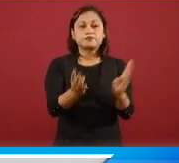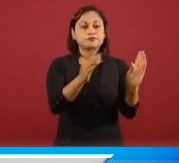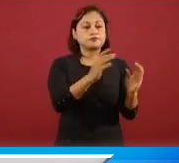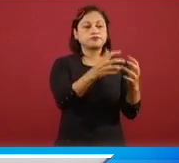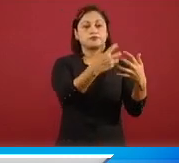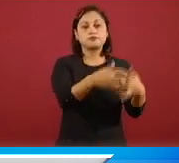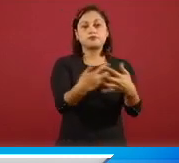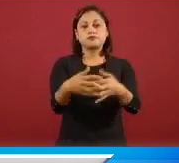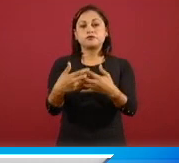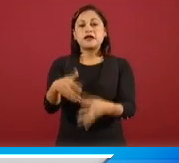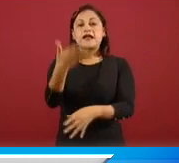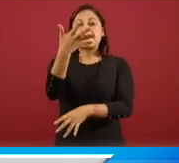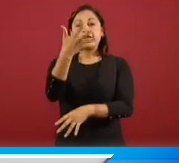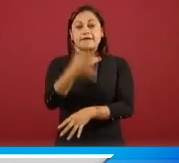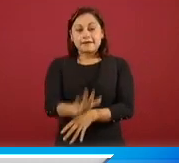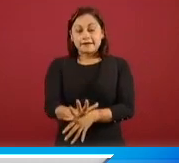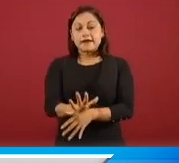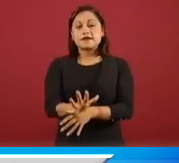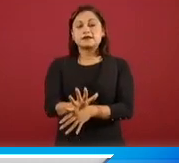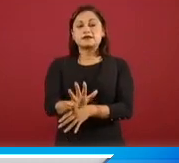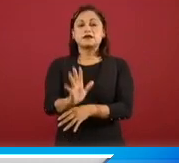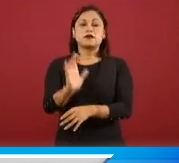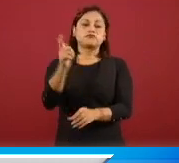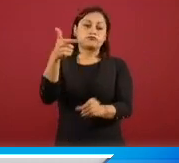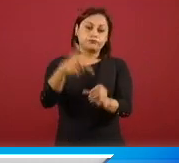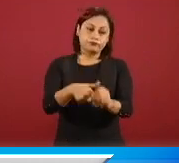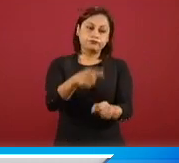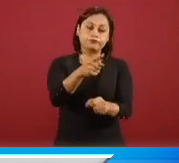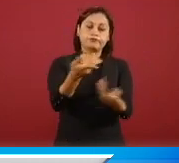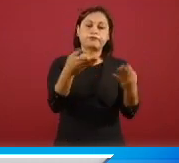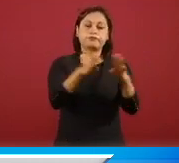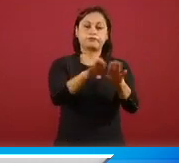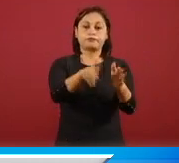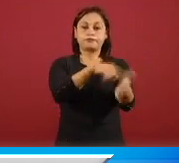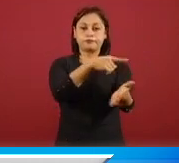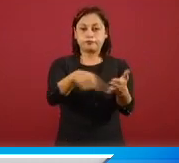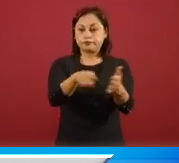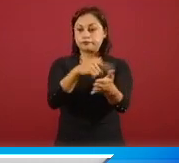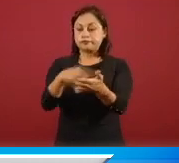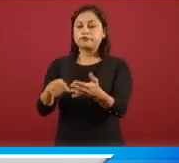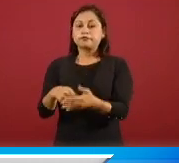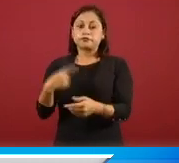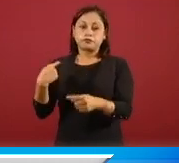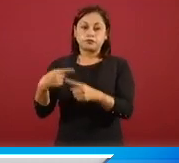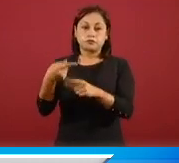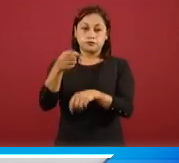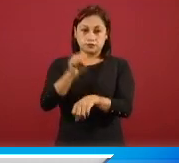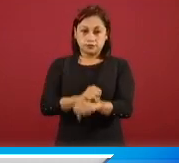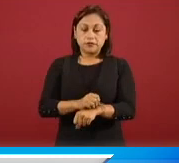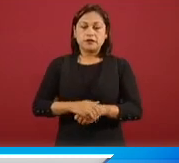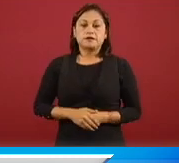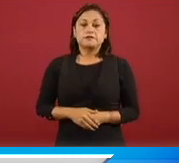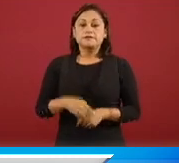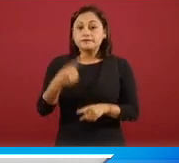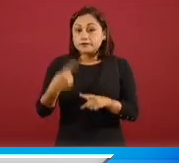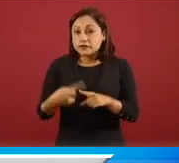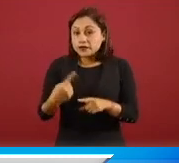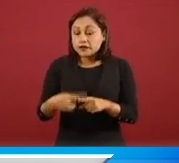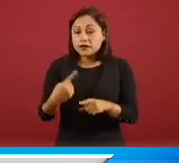con precio bajo gasolina regular marca auchan a 19.19 gasolina premium marca la gas